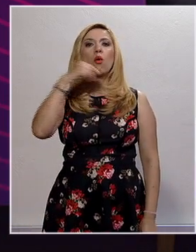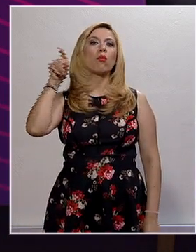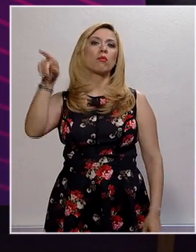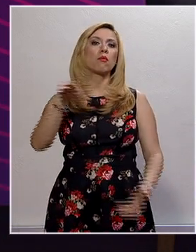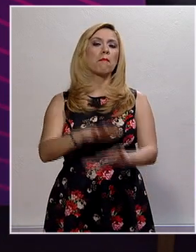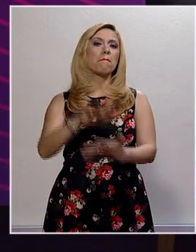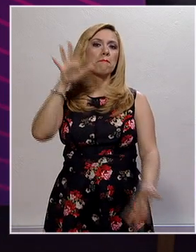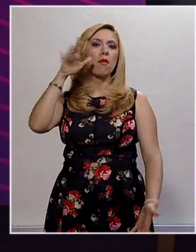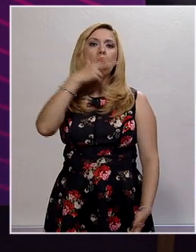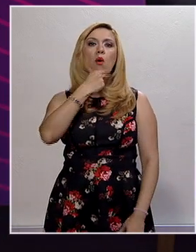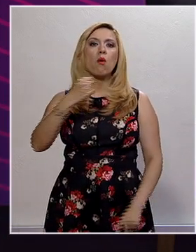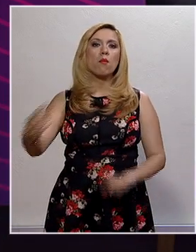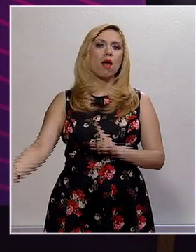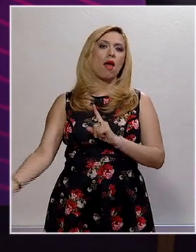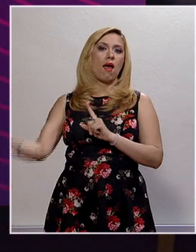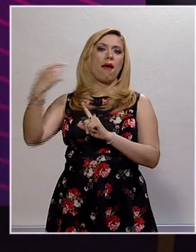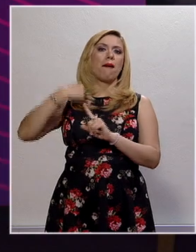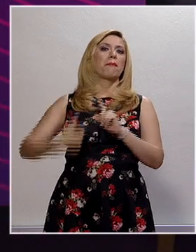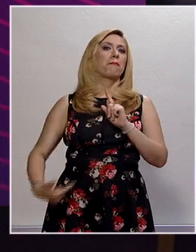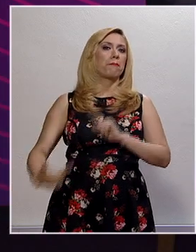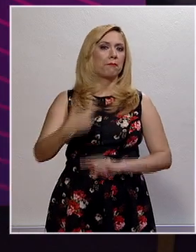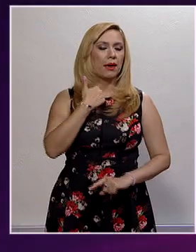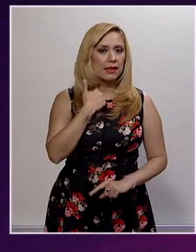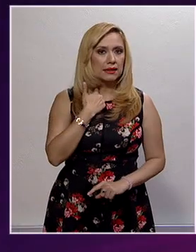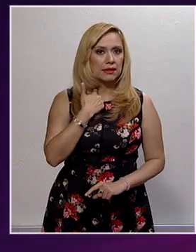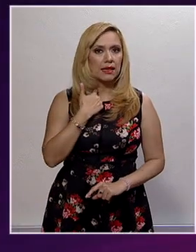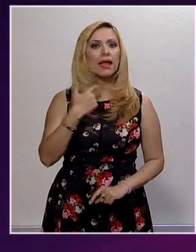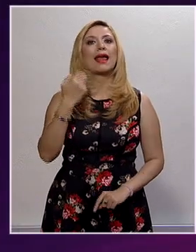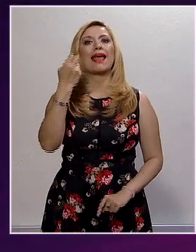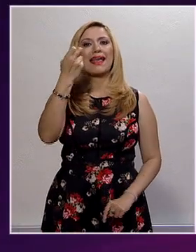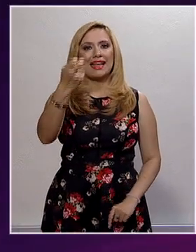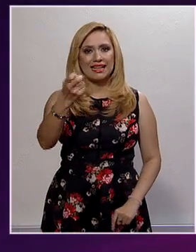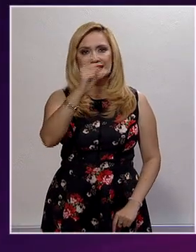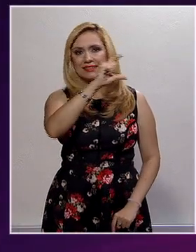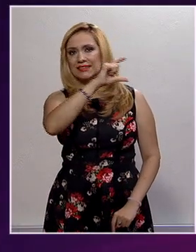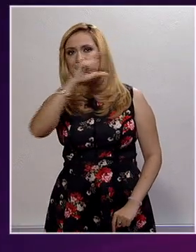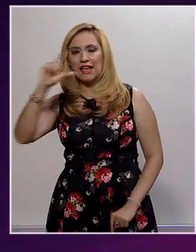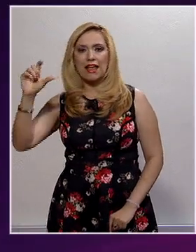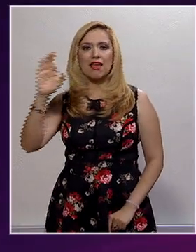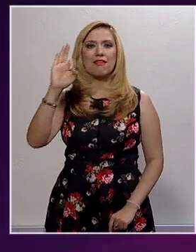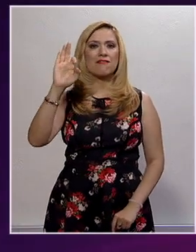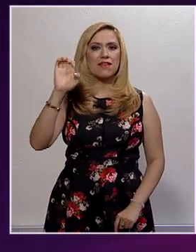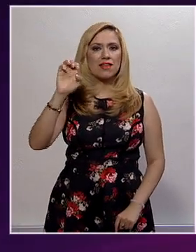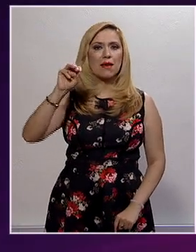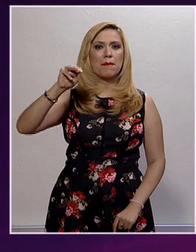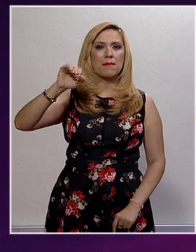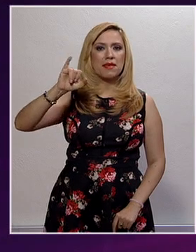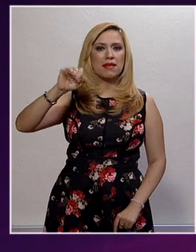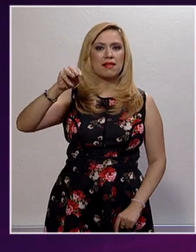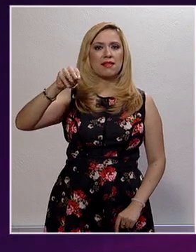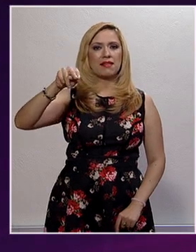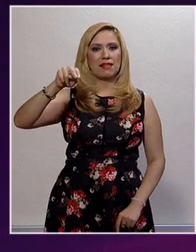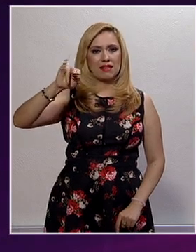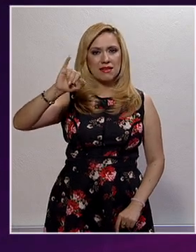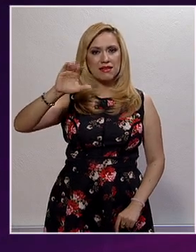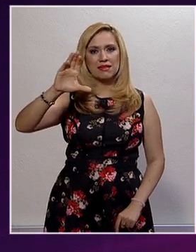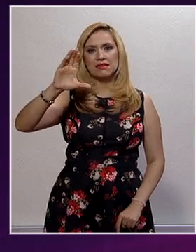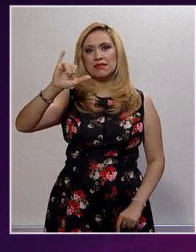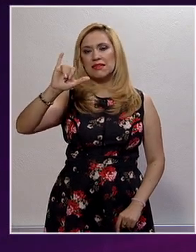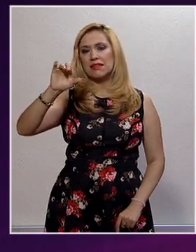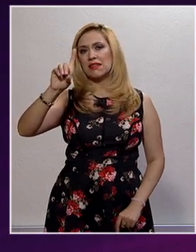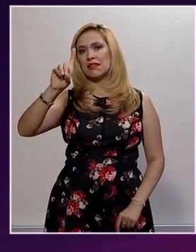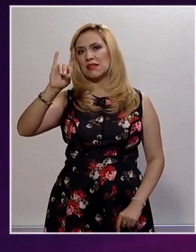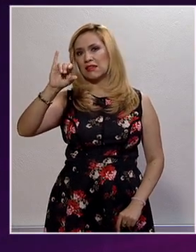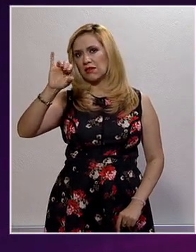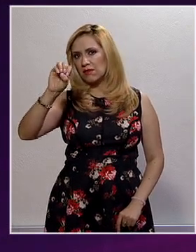¿no? Entonces ya da como ciertas especificaciones al asesinato, y después